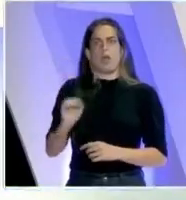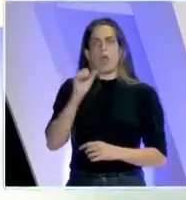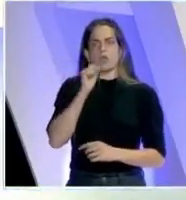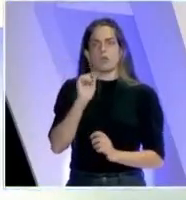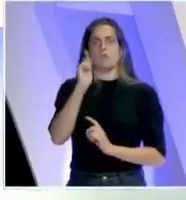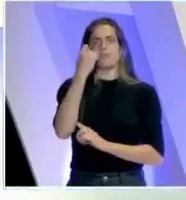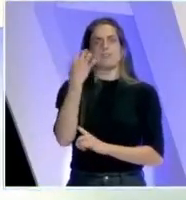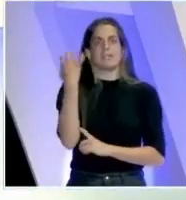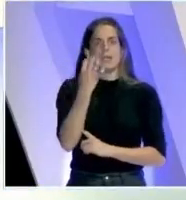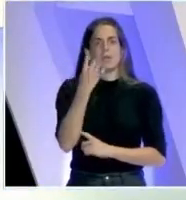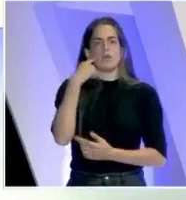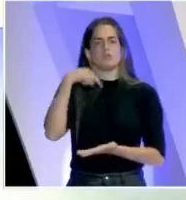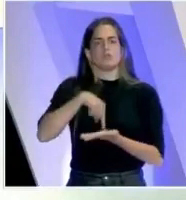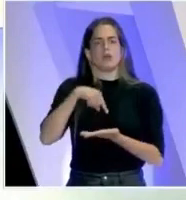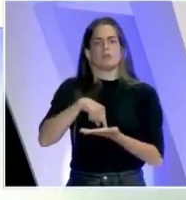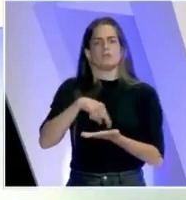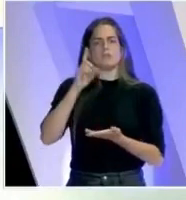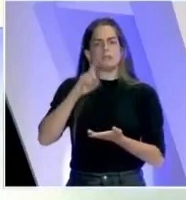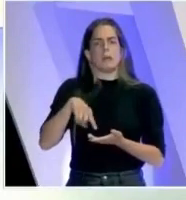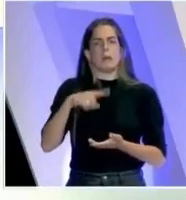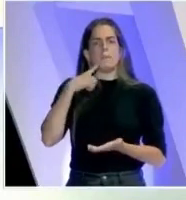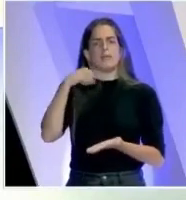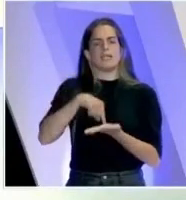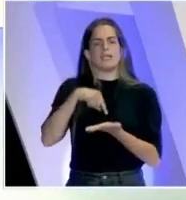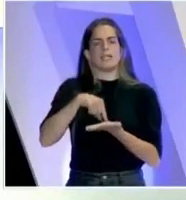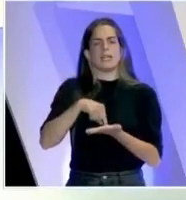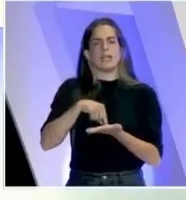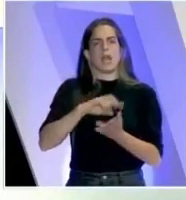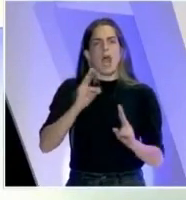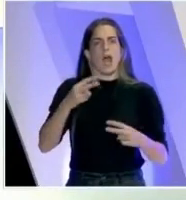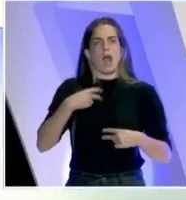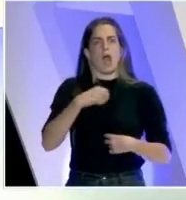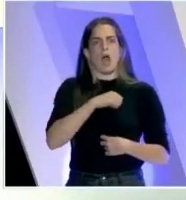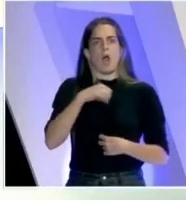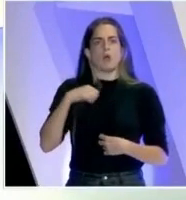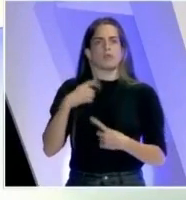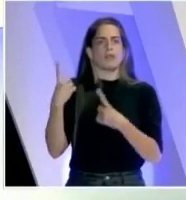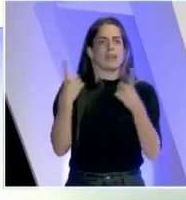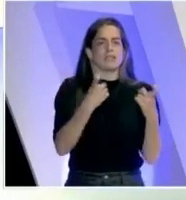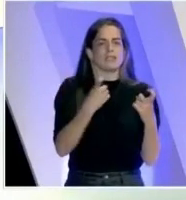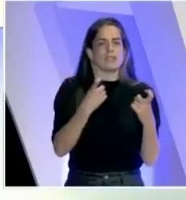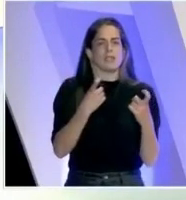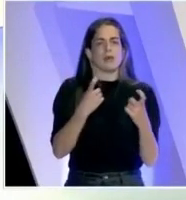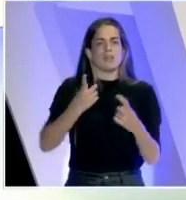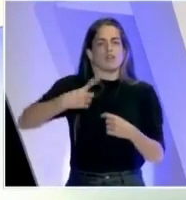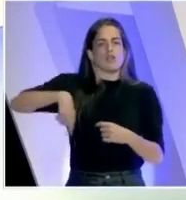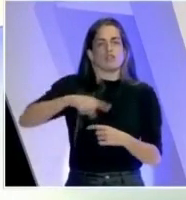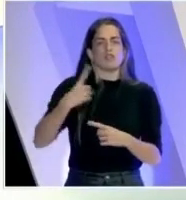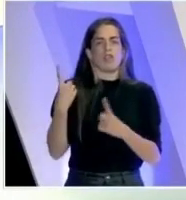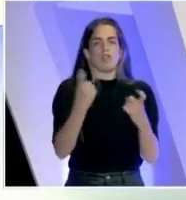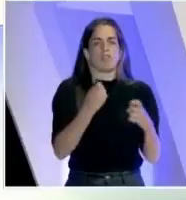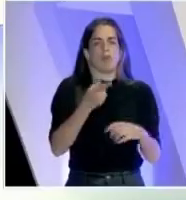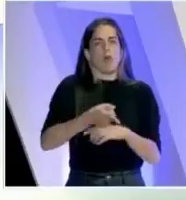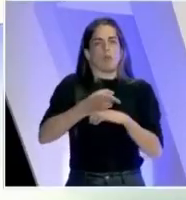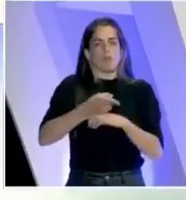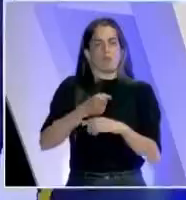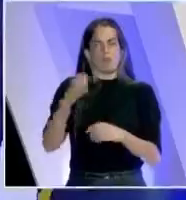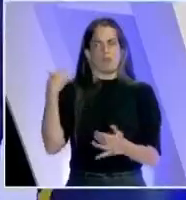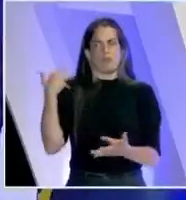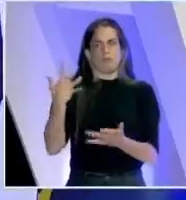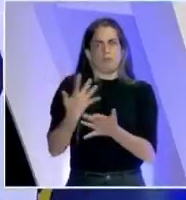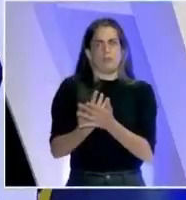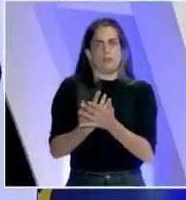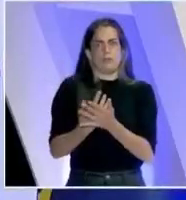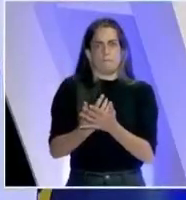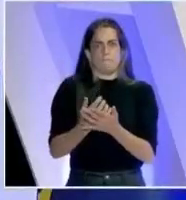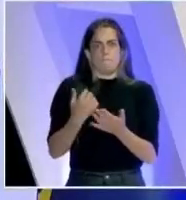es autoexigente en cuanto a cuáles son los desafíos, las necesidades, los deberes que tenemos pendientes desde hace ya demasiado tiempo.